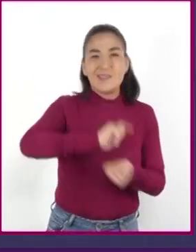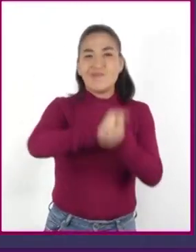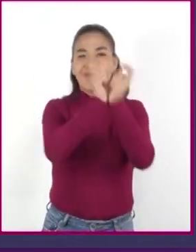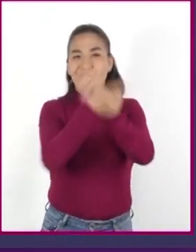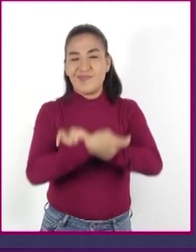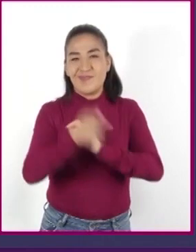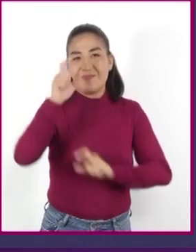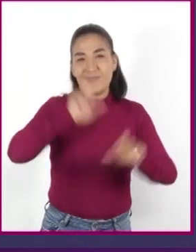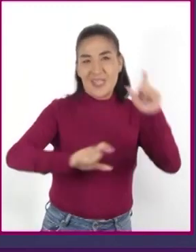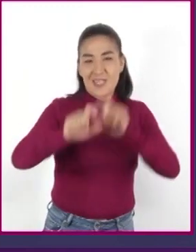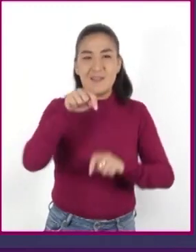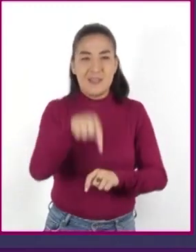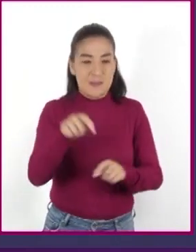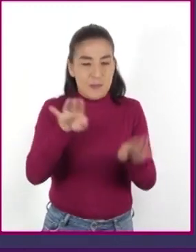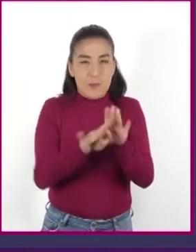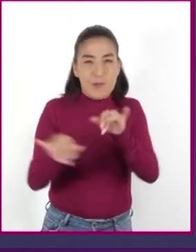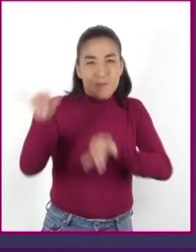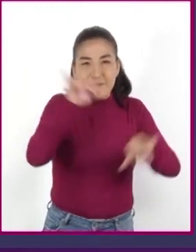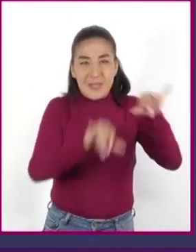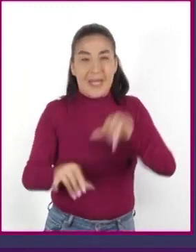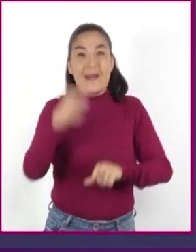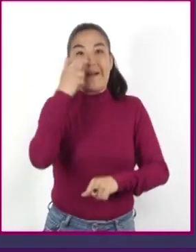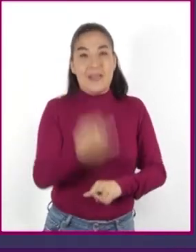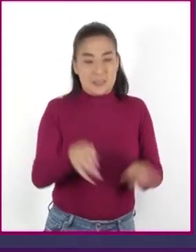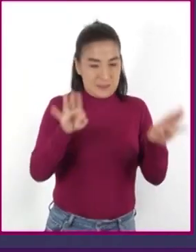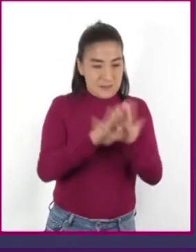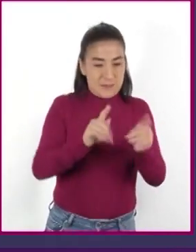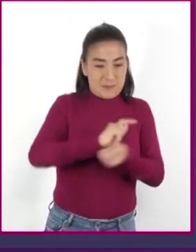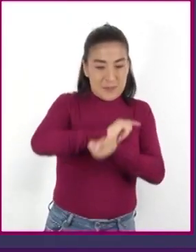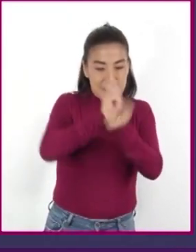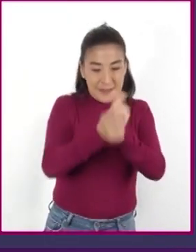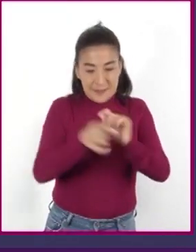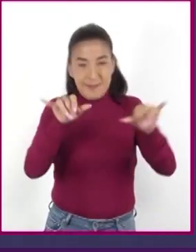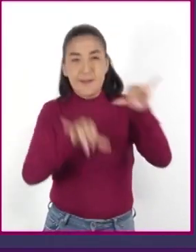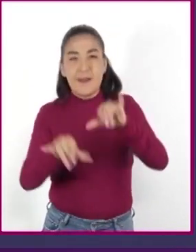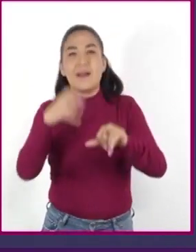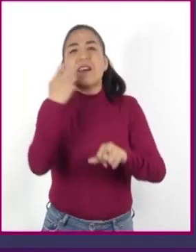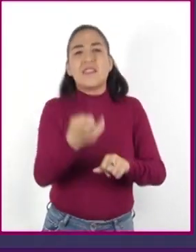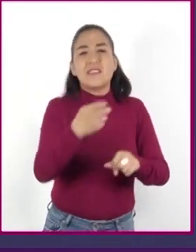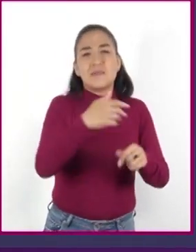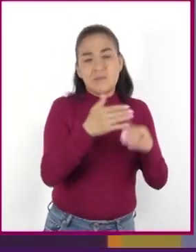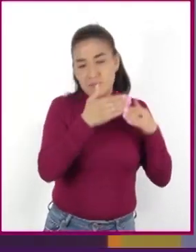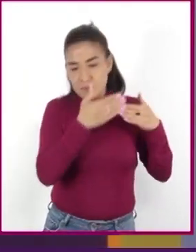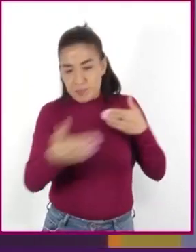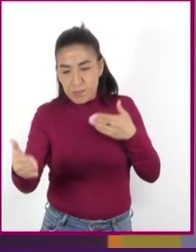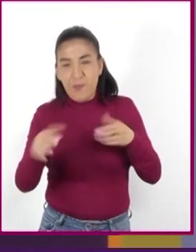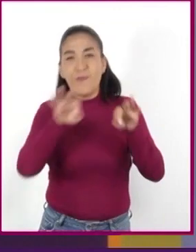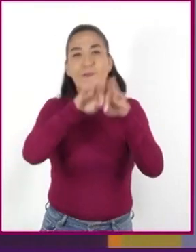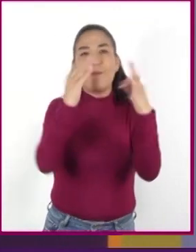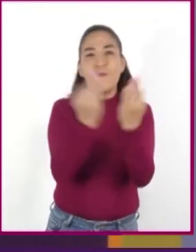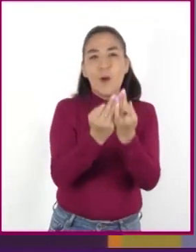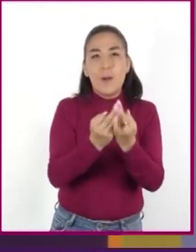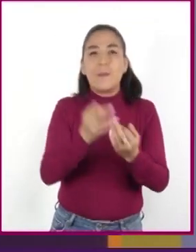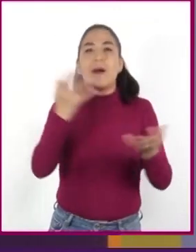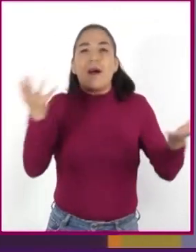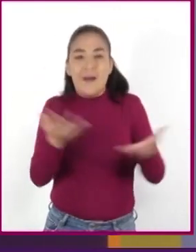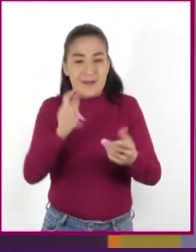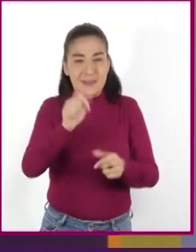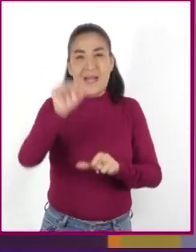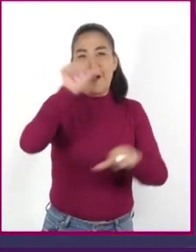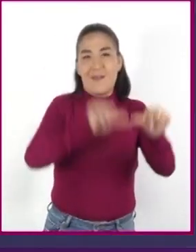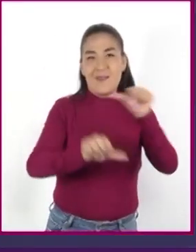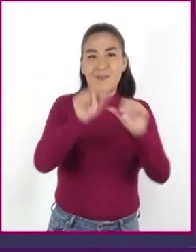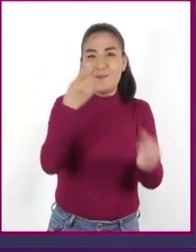químicas. En una reacción química, la transformación de los materiales modifica la forma en que están distribuidos los átomos